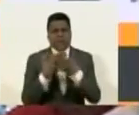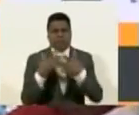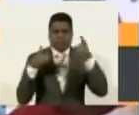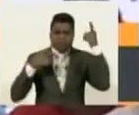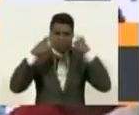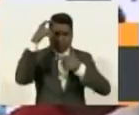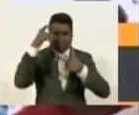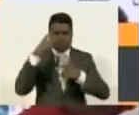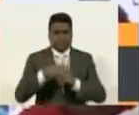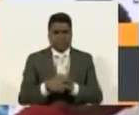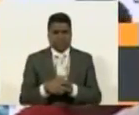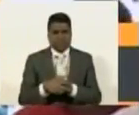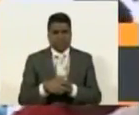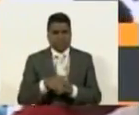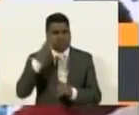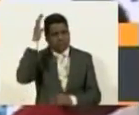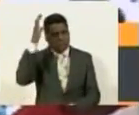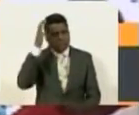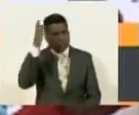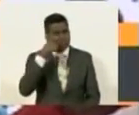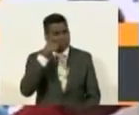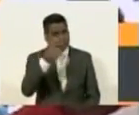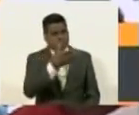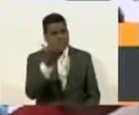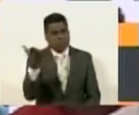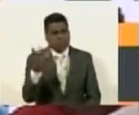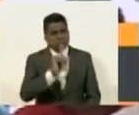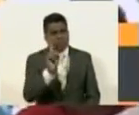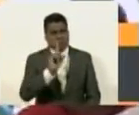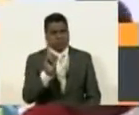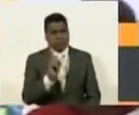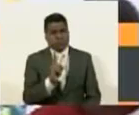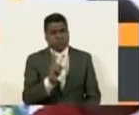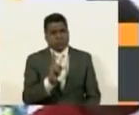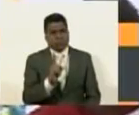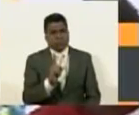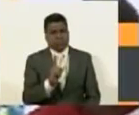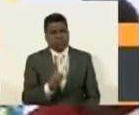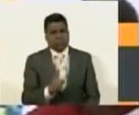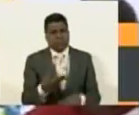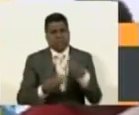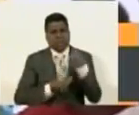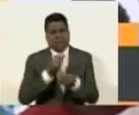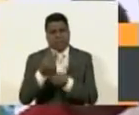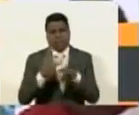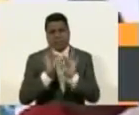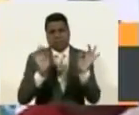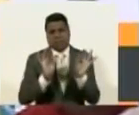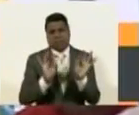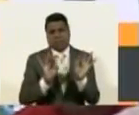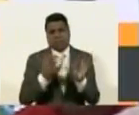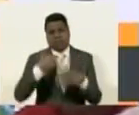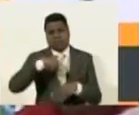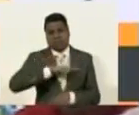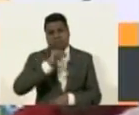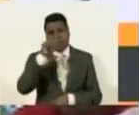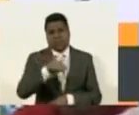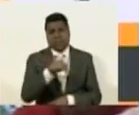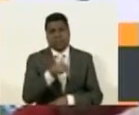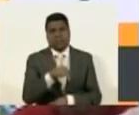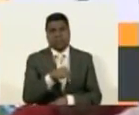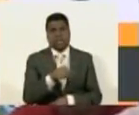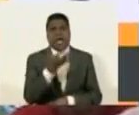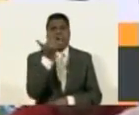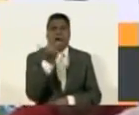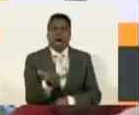la formación y la conciencia de este pueblo, que no se ha desbordado, no se ha desbocado, ni lo vamos a hacer. Ahí estamos. Ahora nos toca una